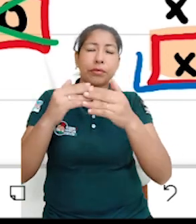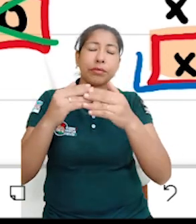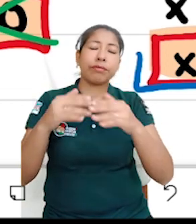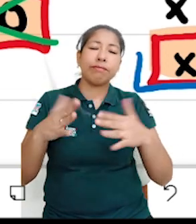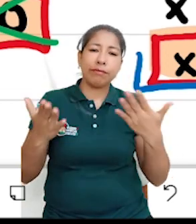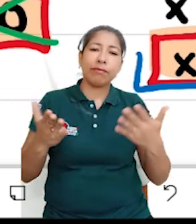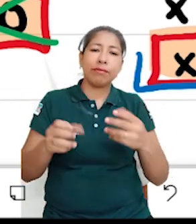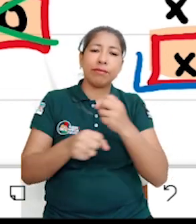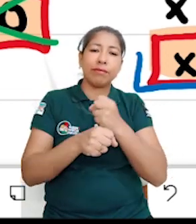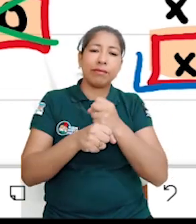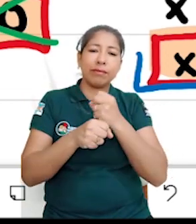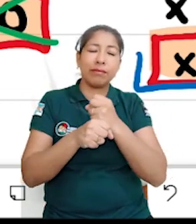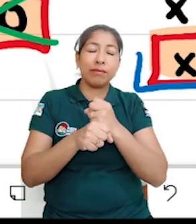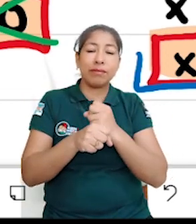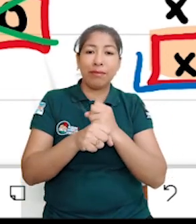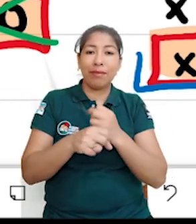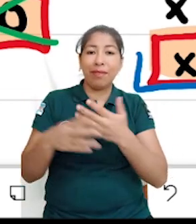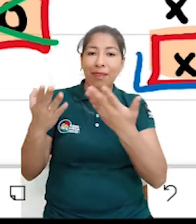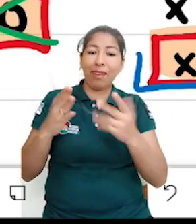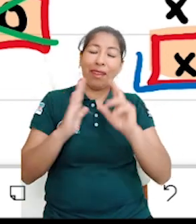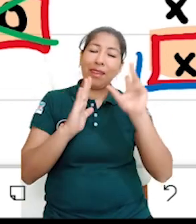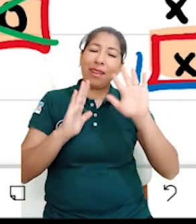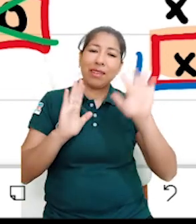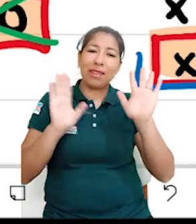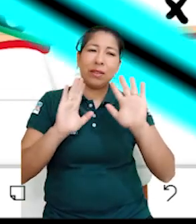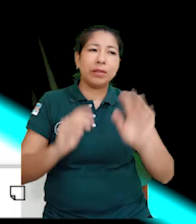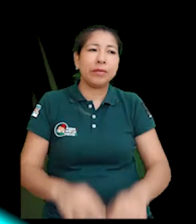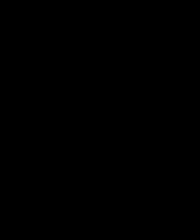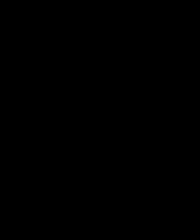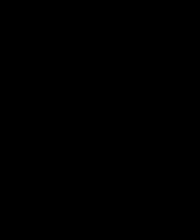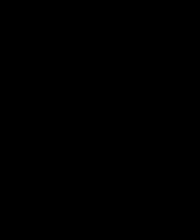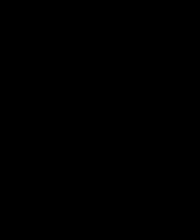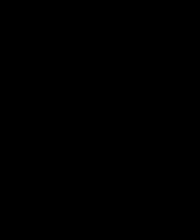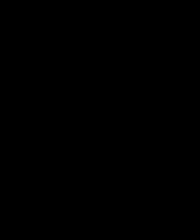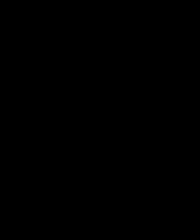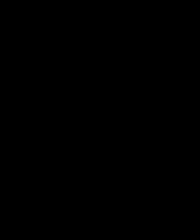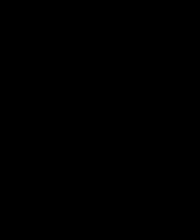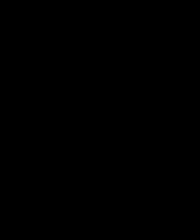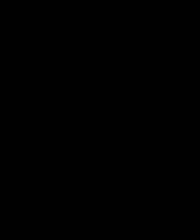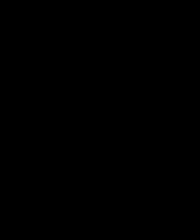vemos pronto en el siguiente video donde aprenderemos un método más. Hasta luego.